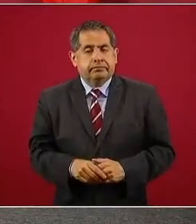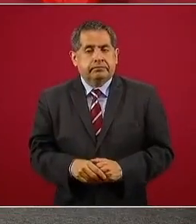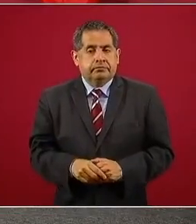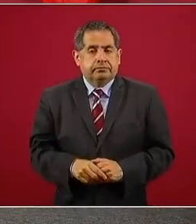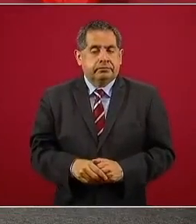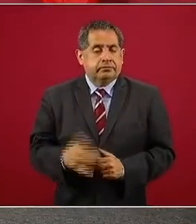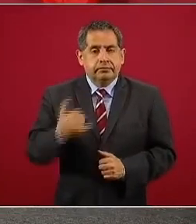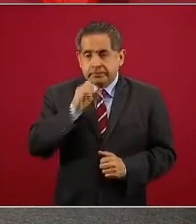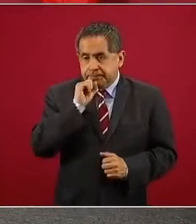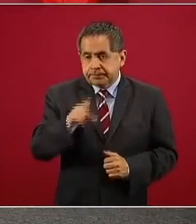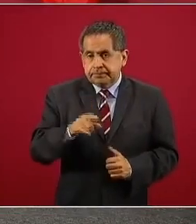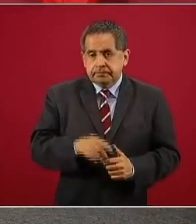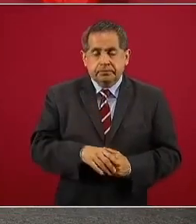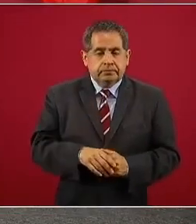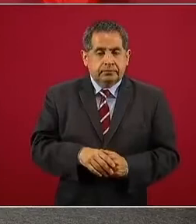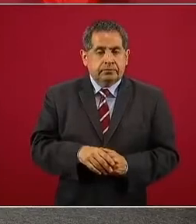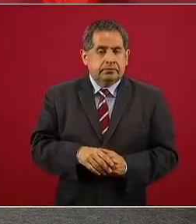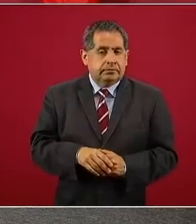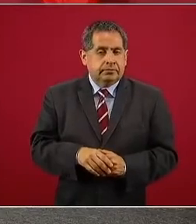Y